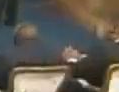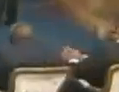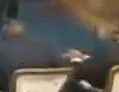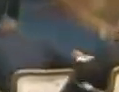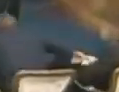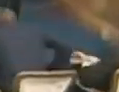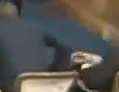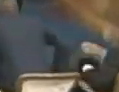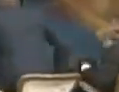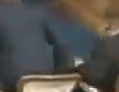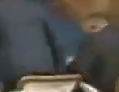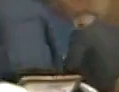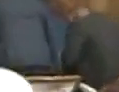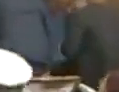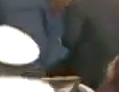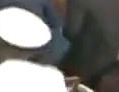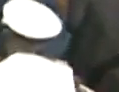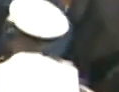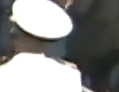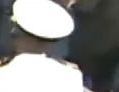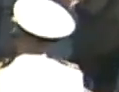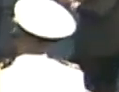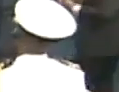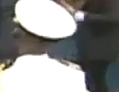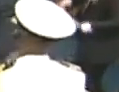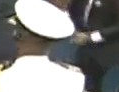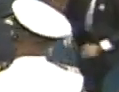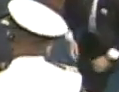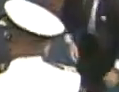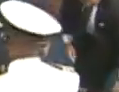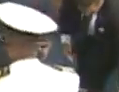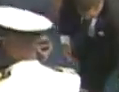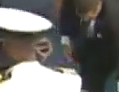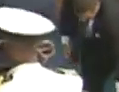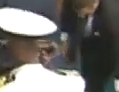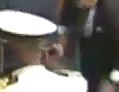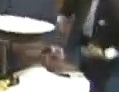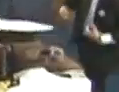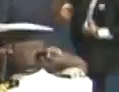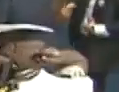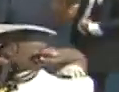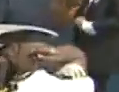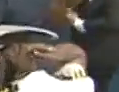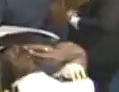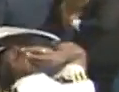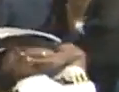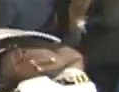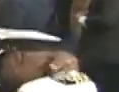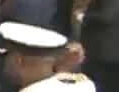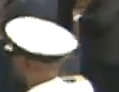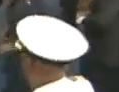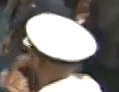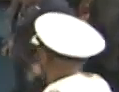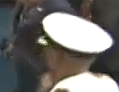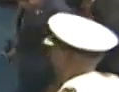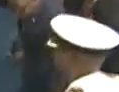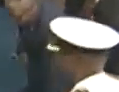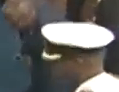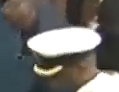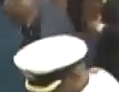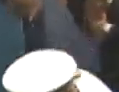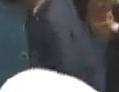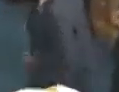su amable atención y asistencia, muchas gracias. Ha concluido el acto. Ha dicho